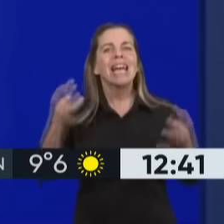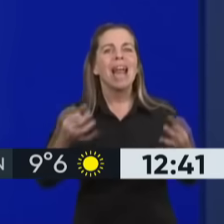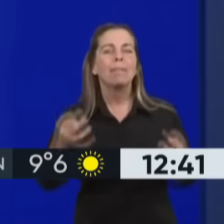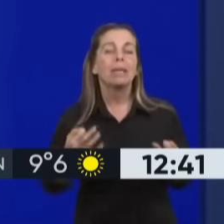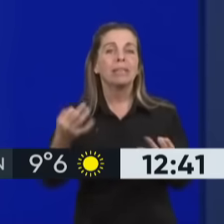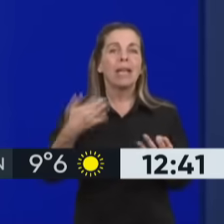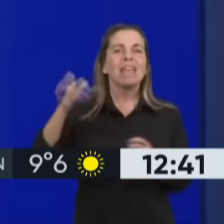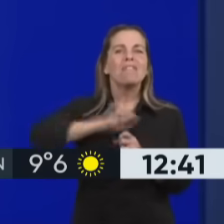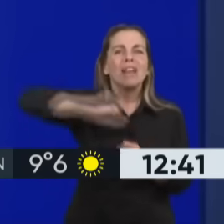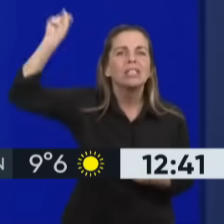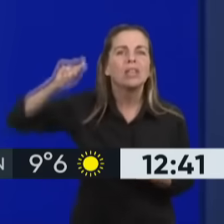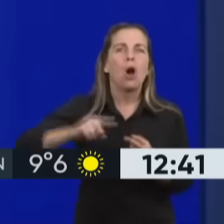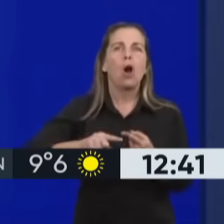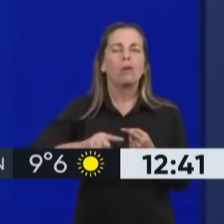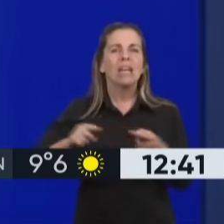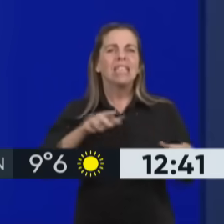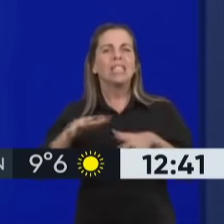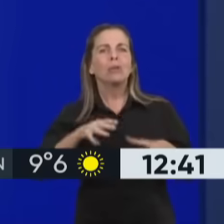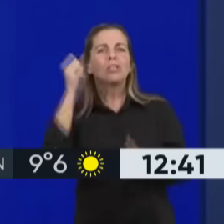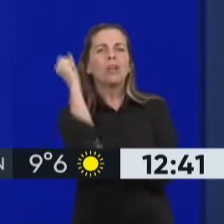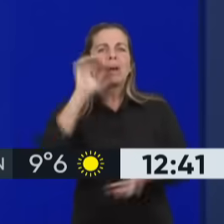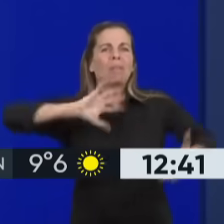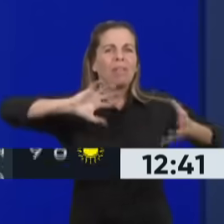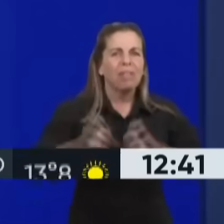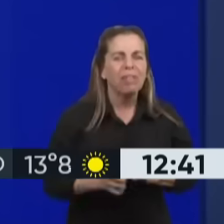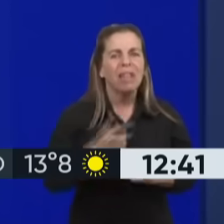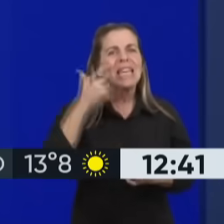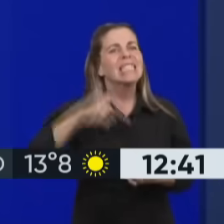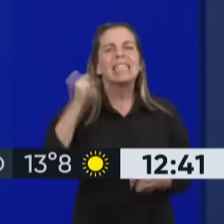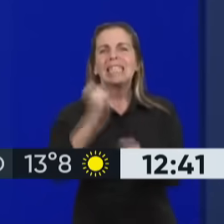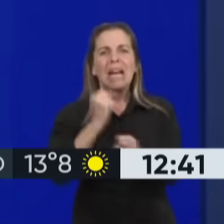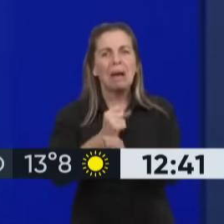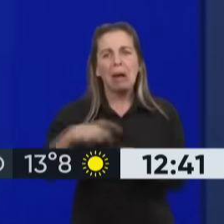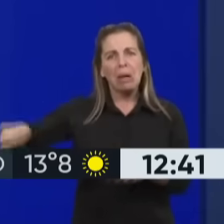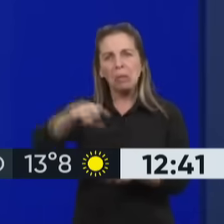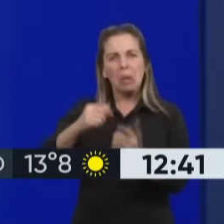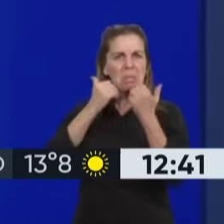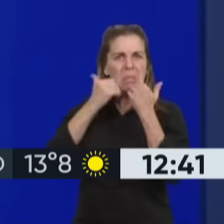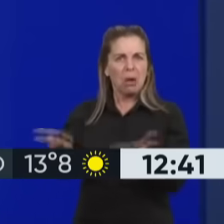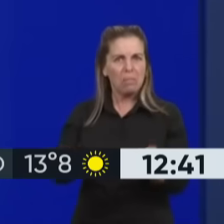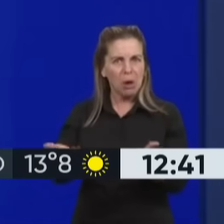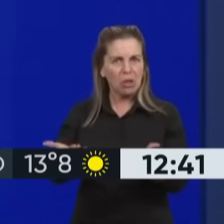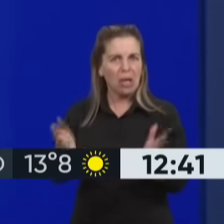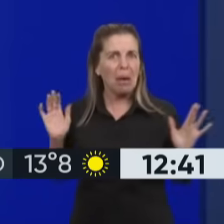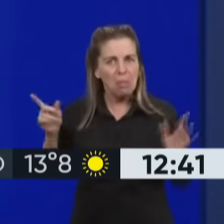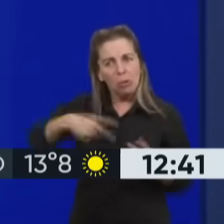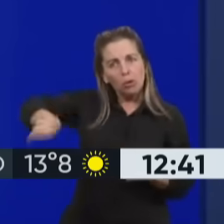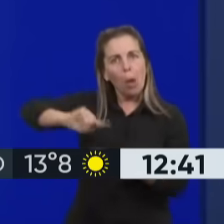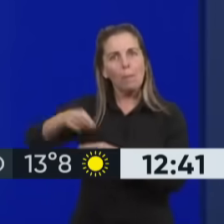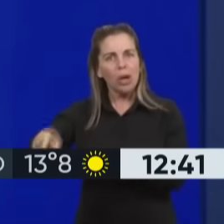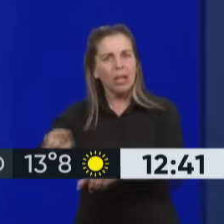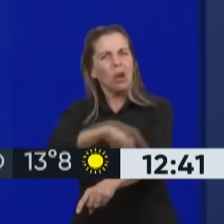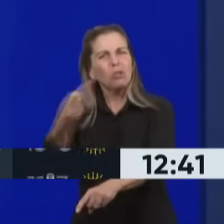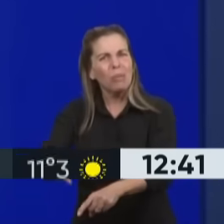caos económico, sin oportunidades laborales y estancado sin horizonte alguno. Porque ellos siempre vivieron de la